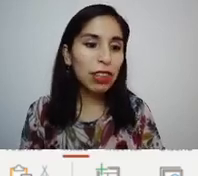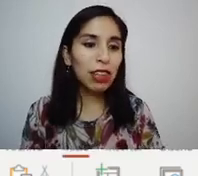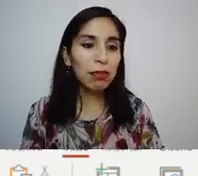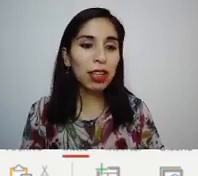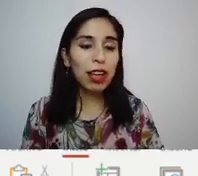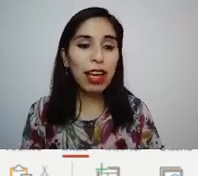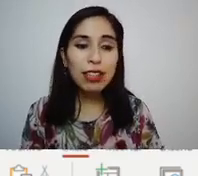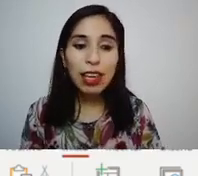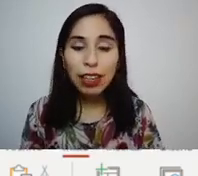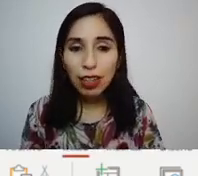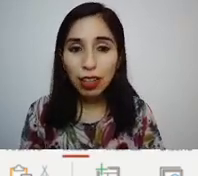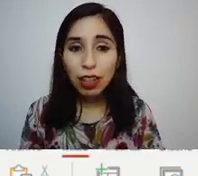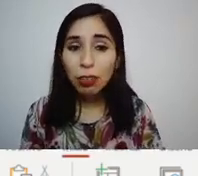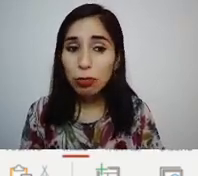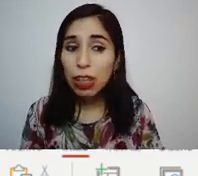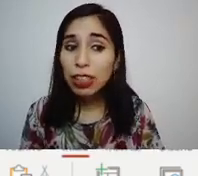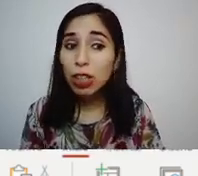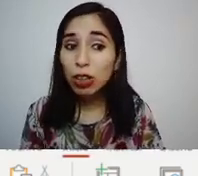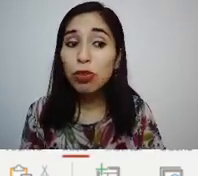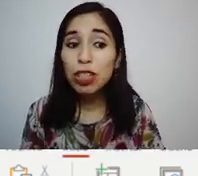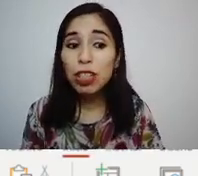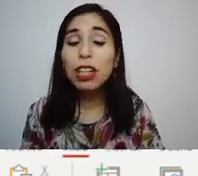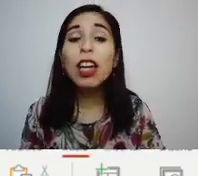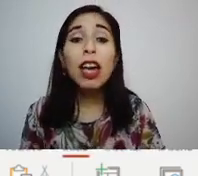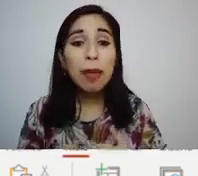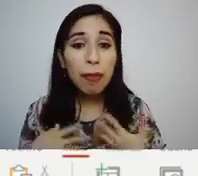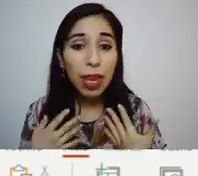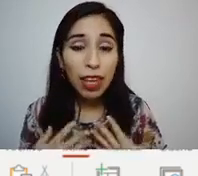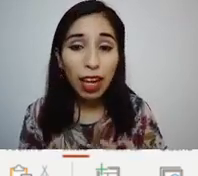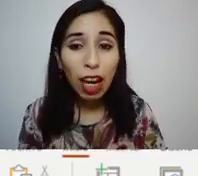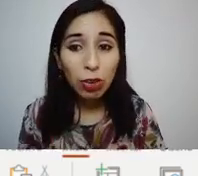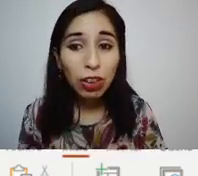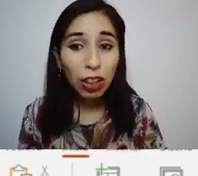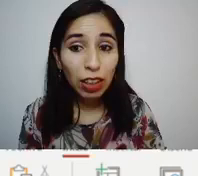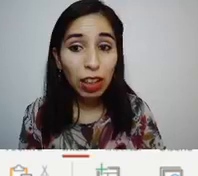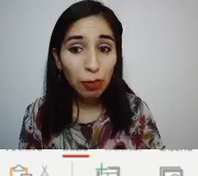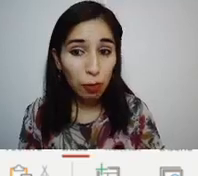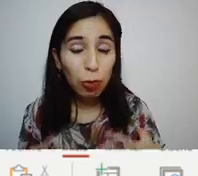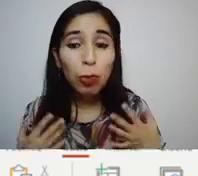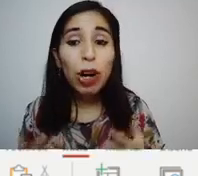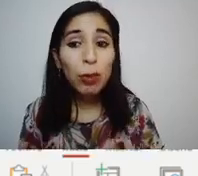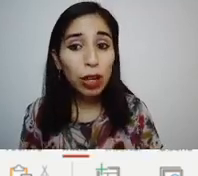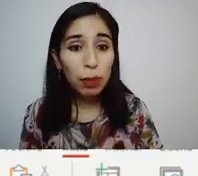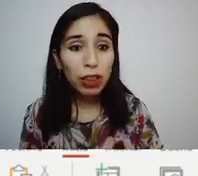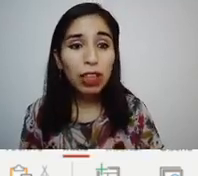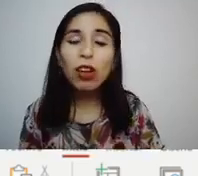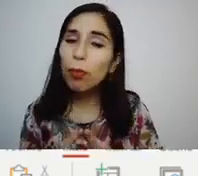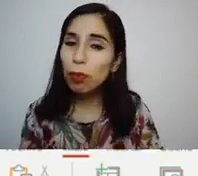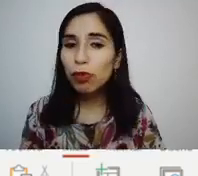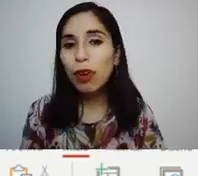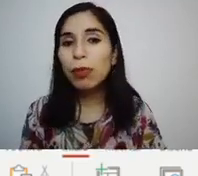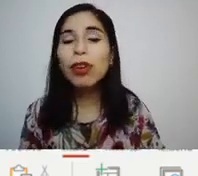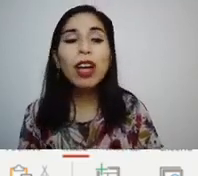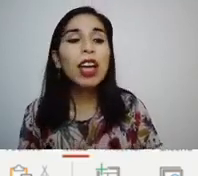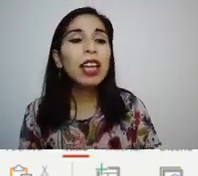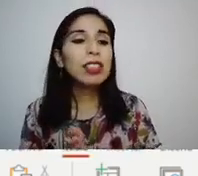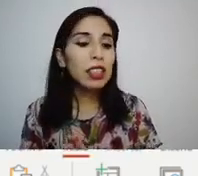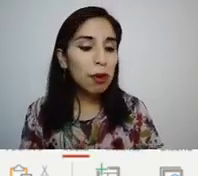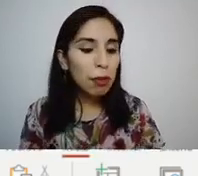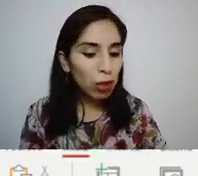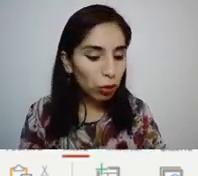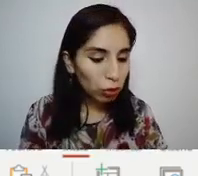comenten hasta aquí fácil o difícil me he dejado entender vuelvo a repetirlo por favor